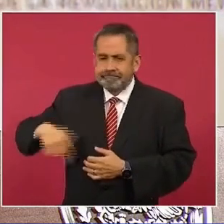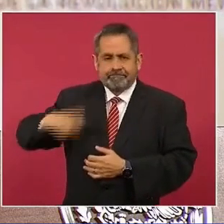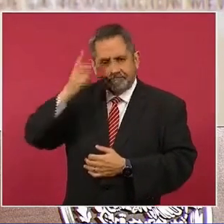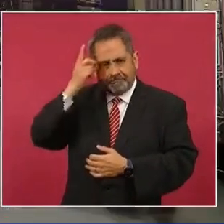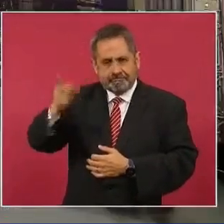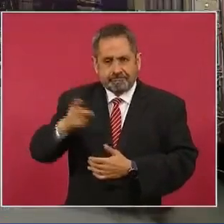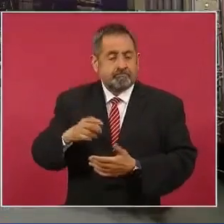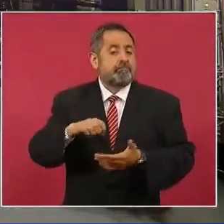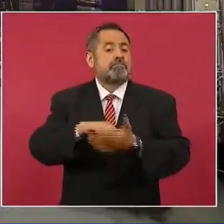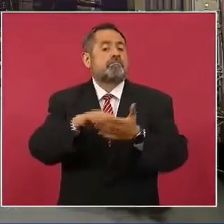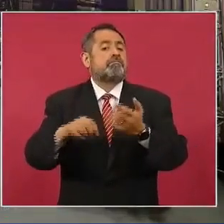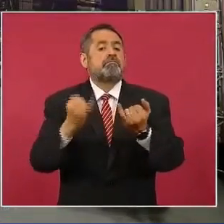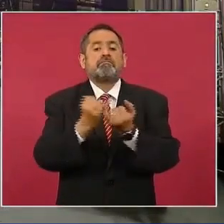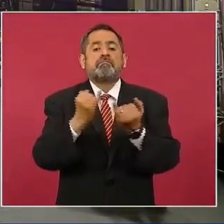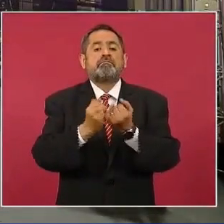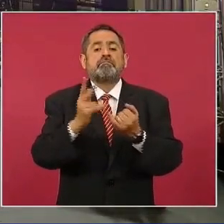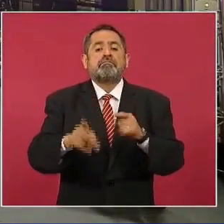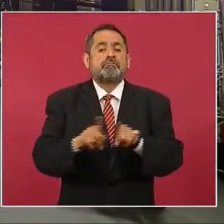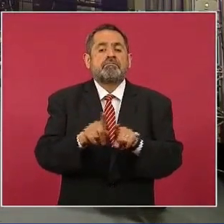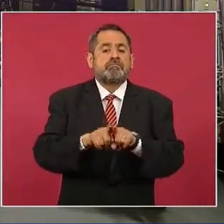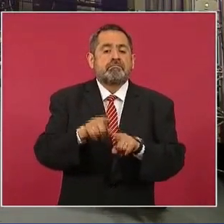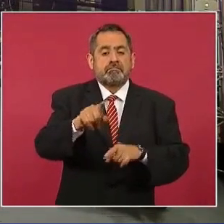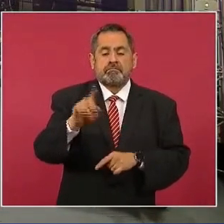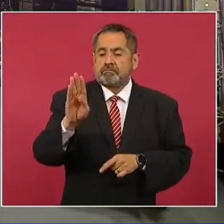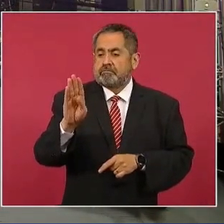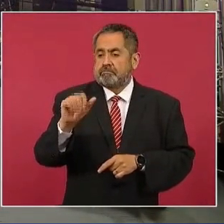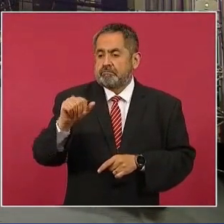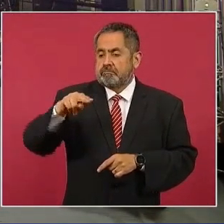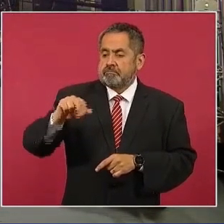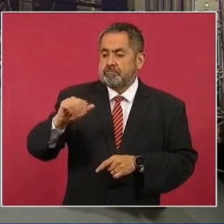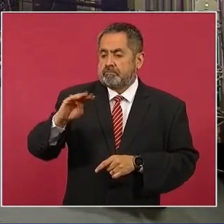como ahora en el caso de Banamex,